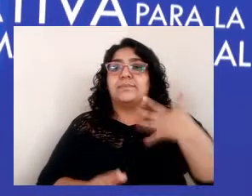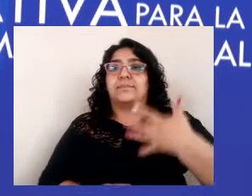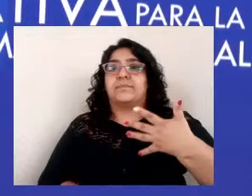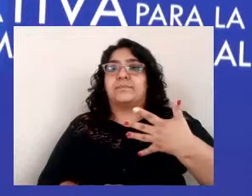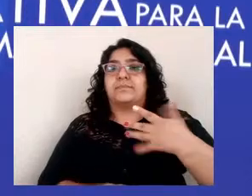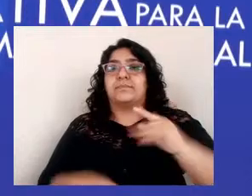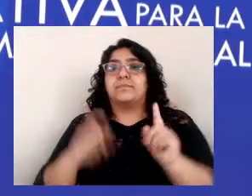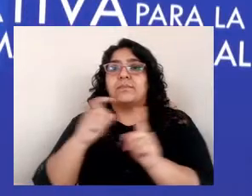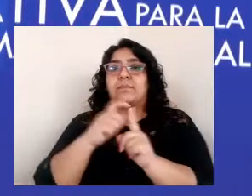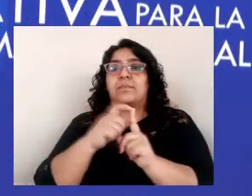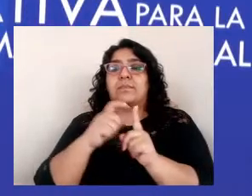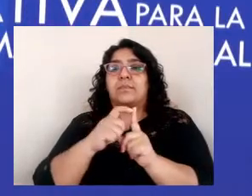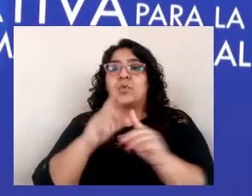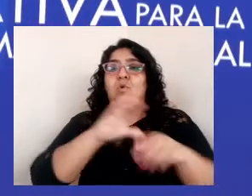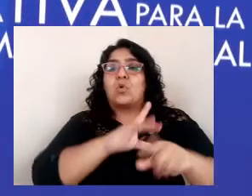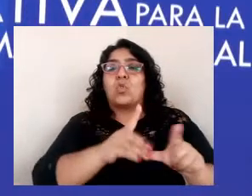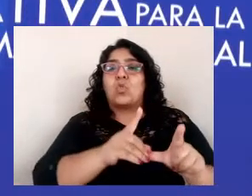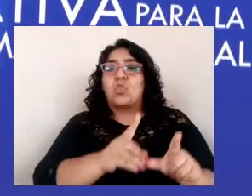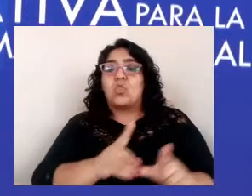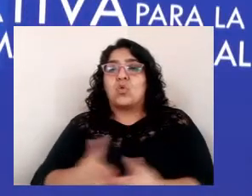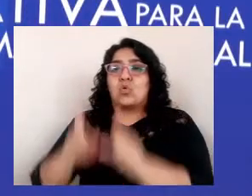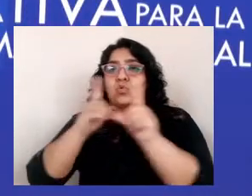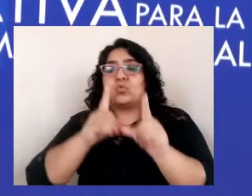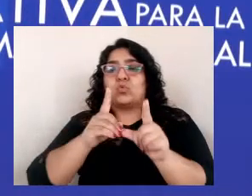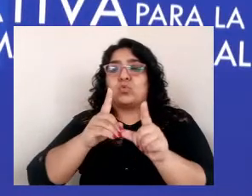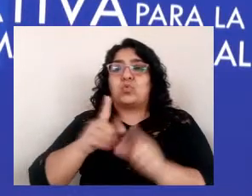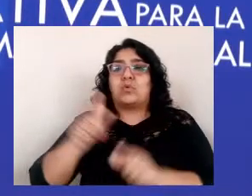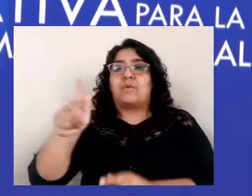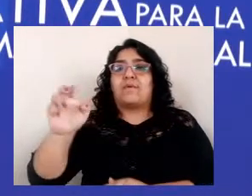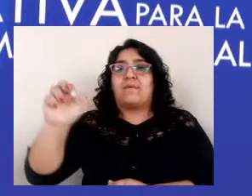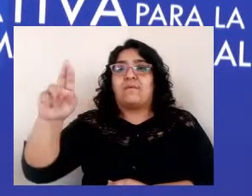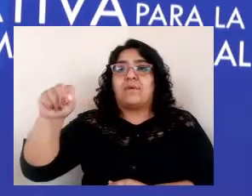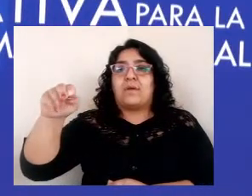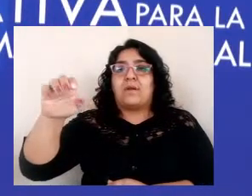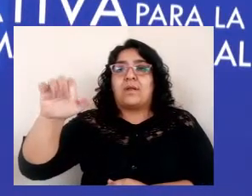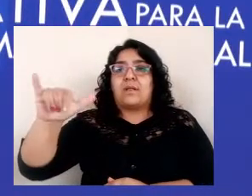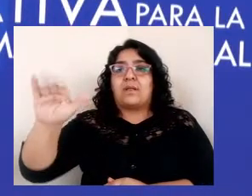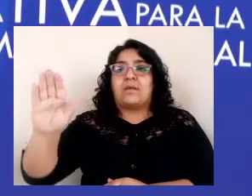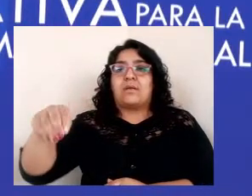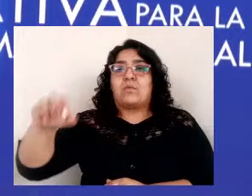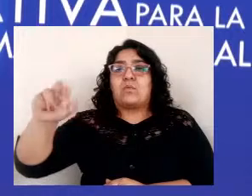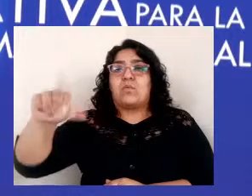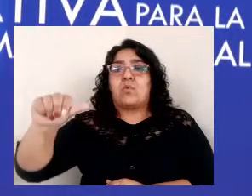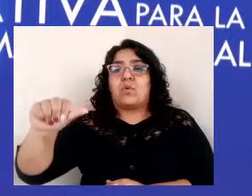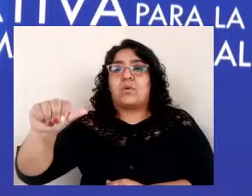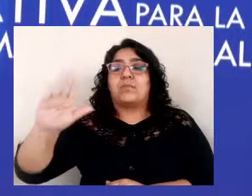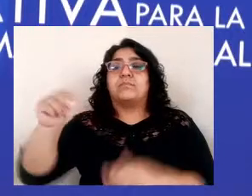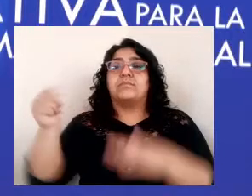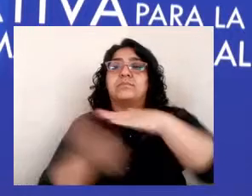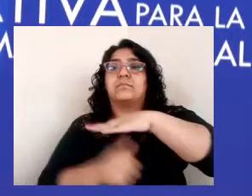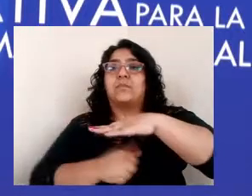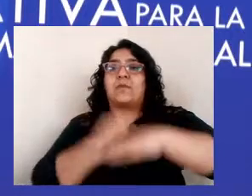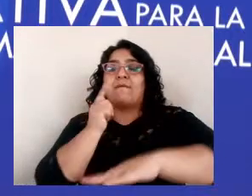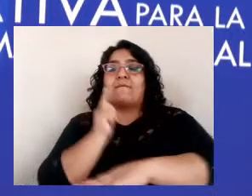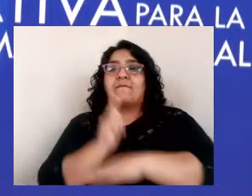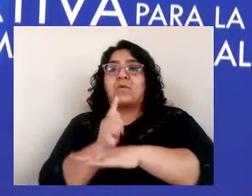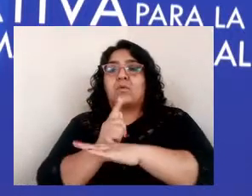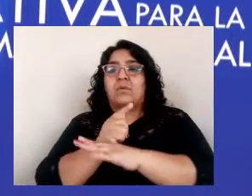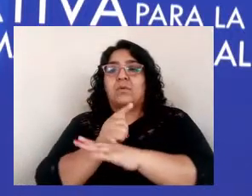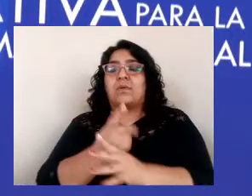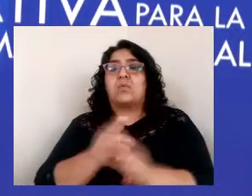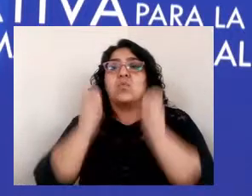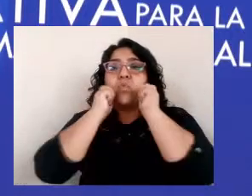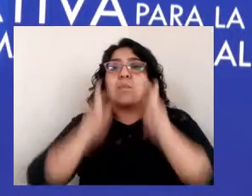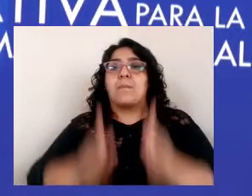doctor Luis Ferney Mora Acosta, decano de la Facultad de Humanidades y Ciencias Sociales.